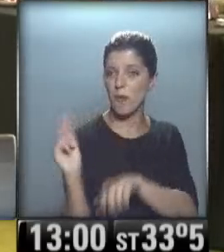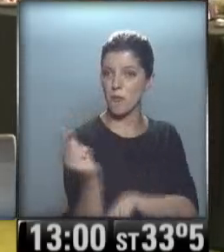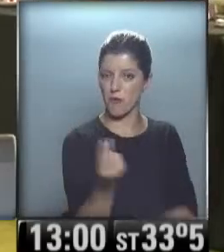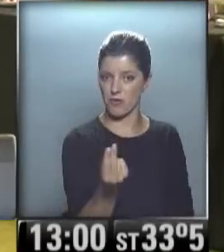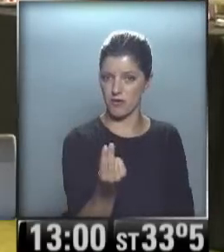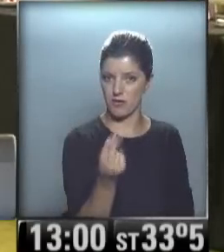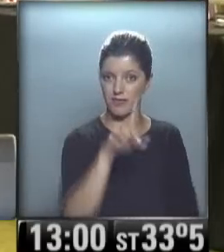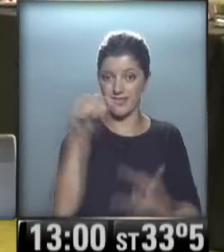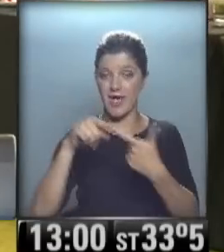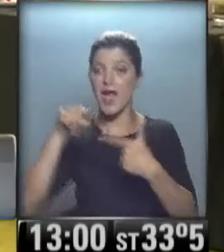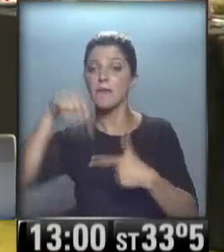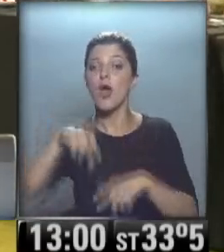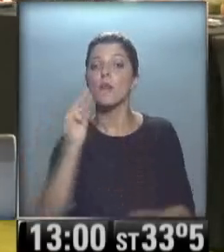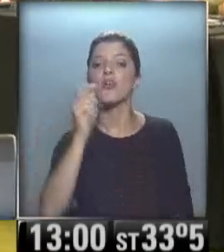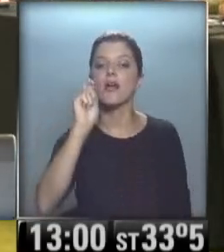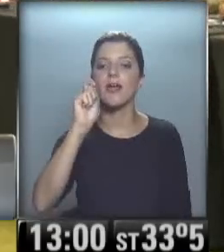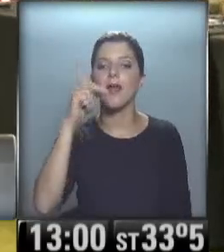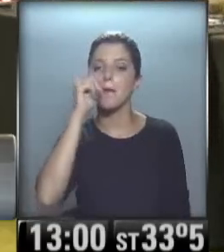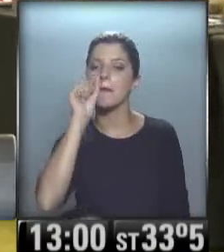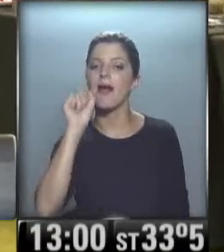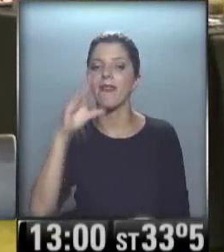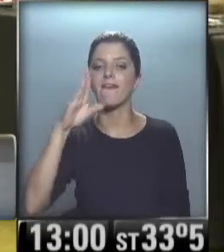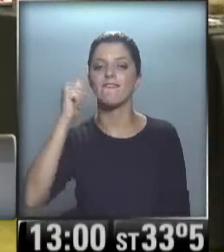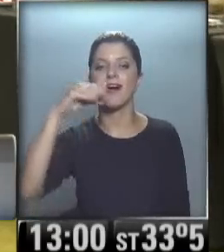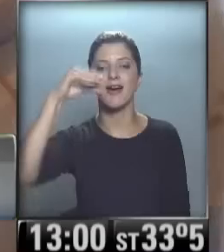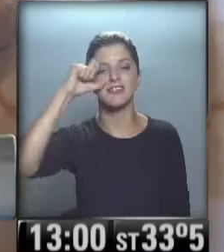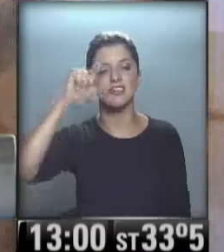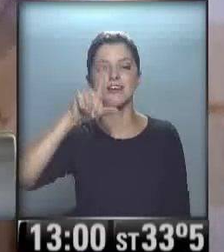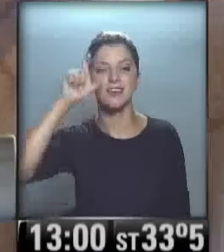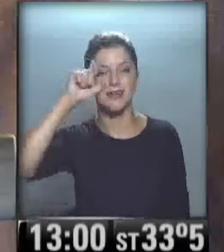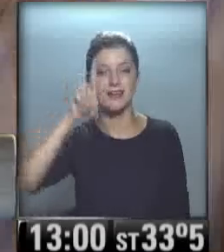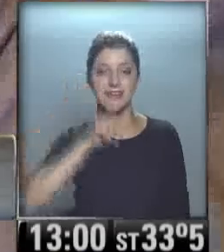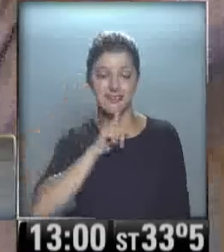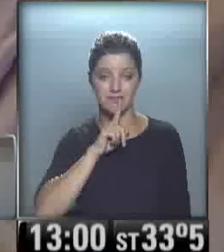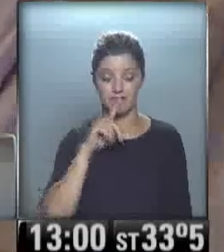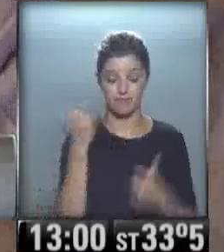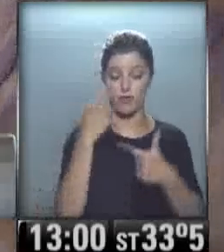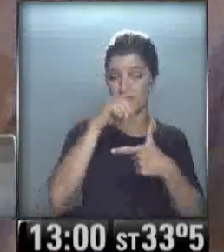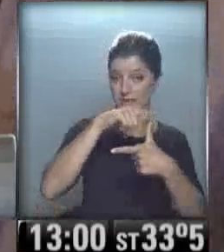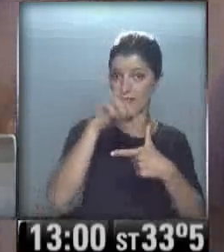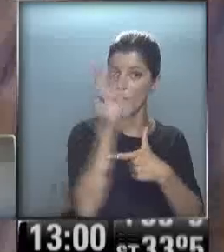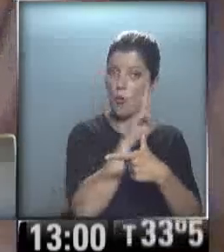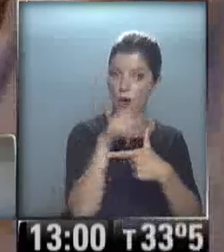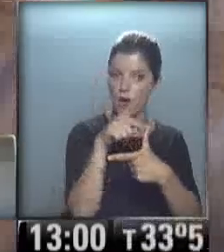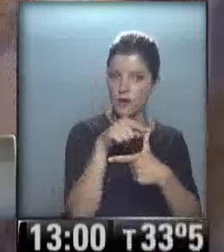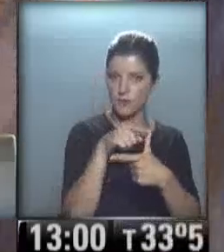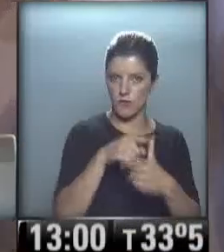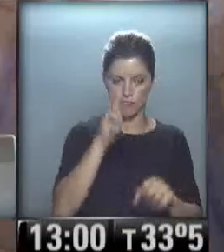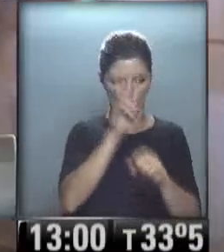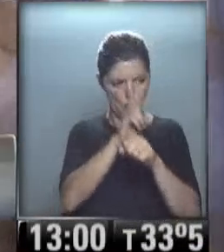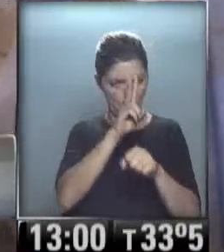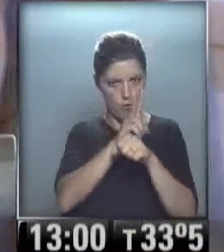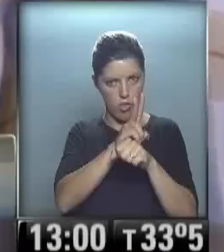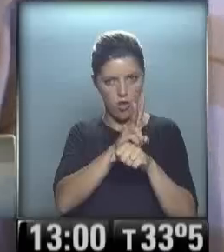de bachel entonces matei fue activa defensora del régimen